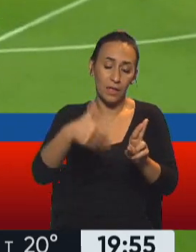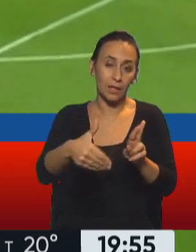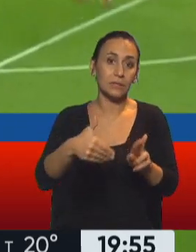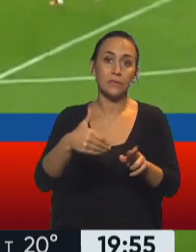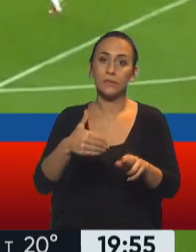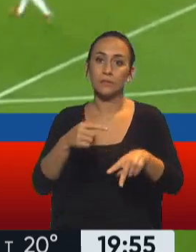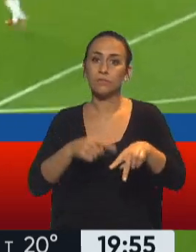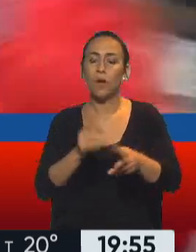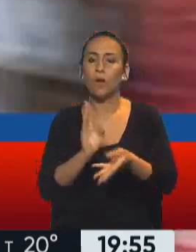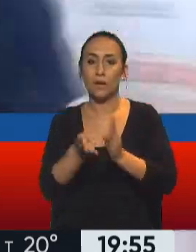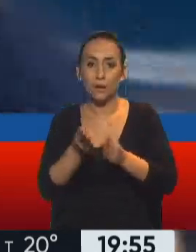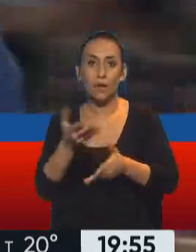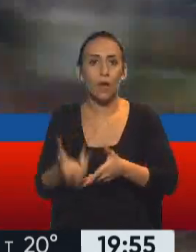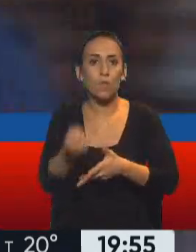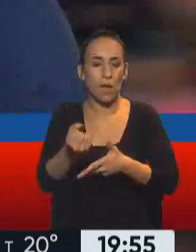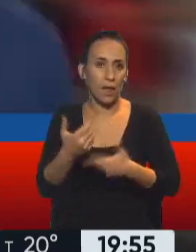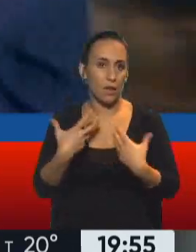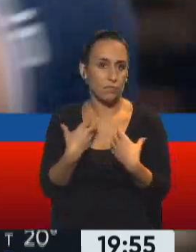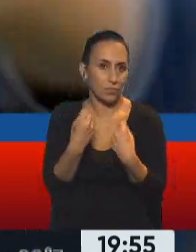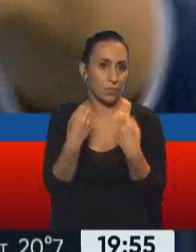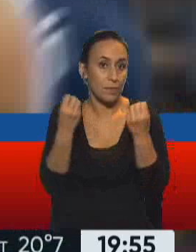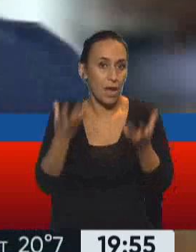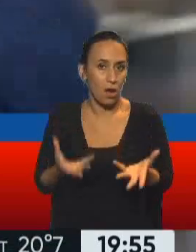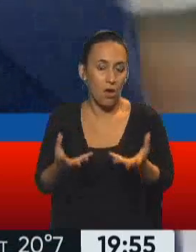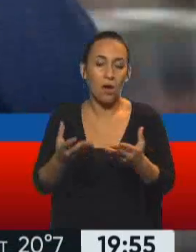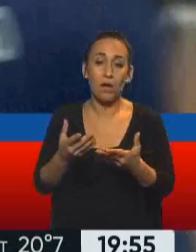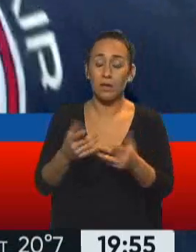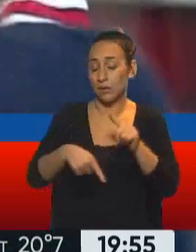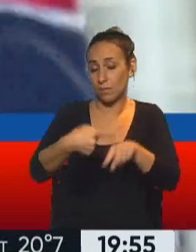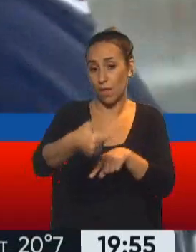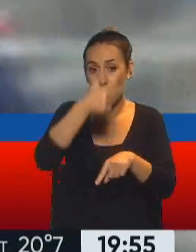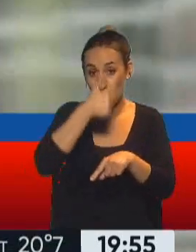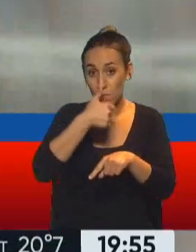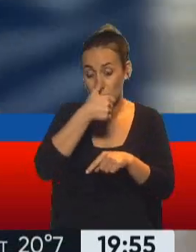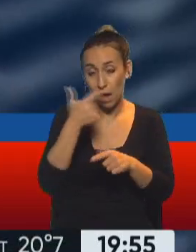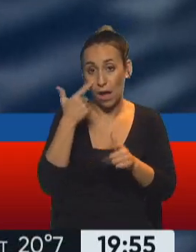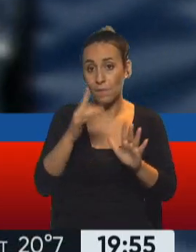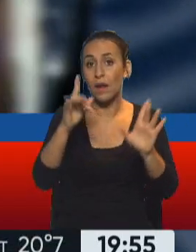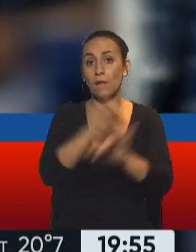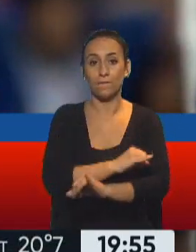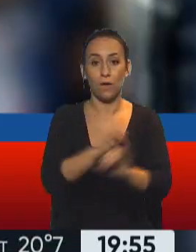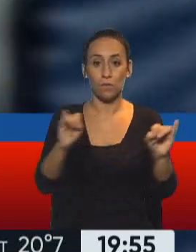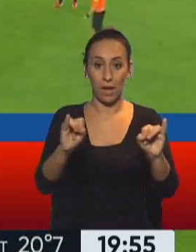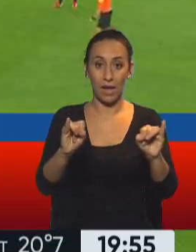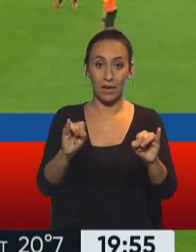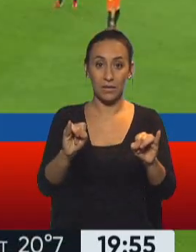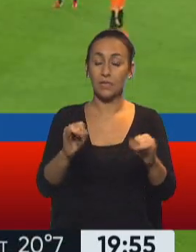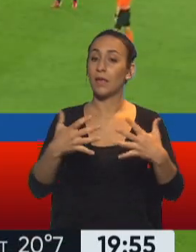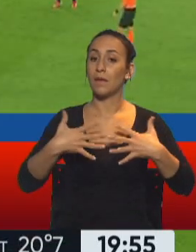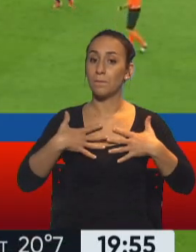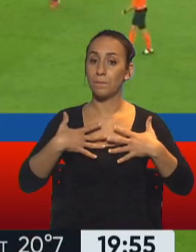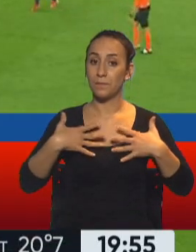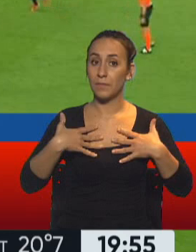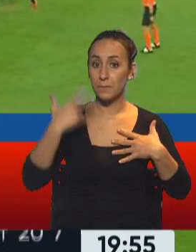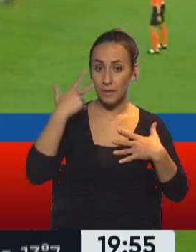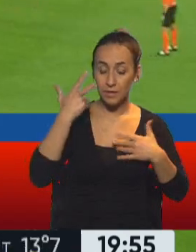que bueno, el próximo domingo podamos, como así lo dijo la parte médica, informar de una evolución